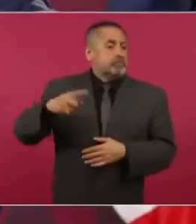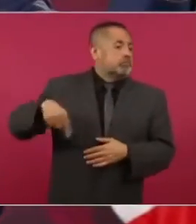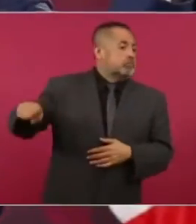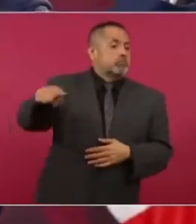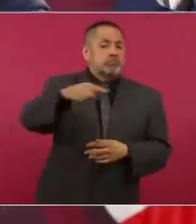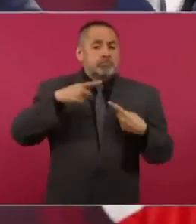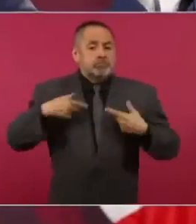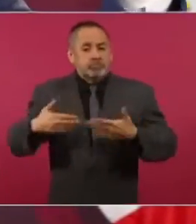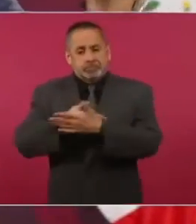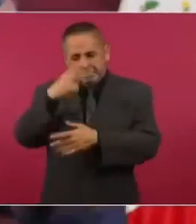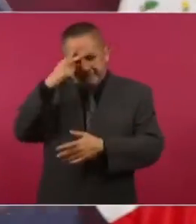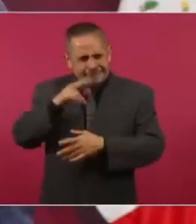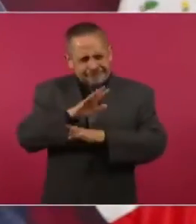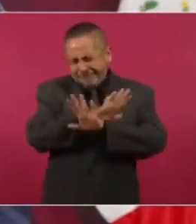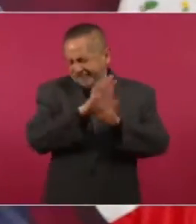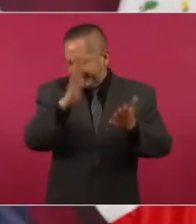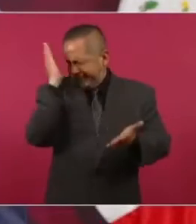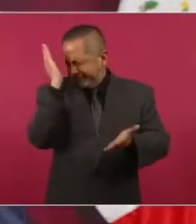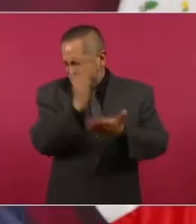basta,